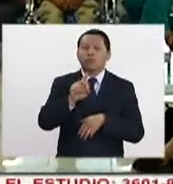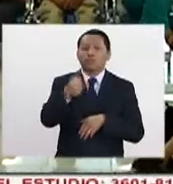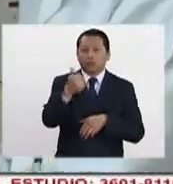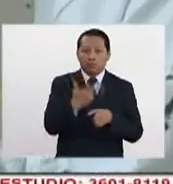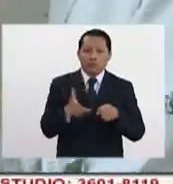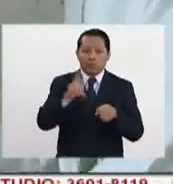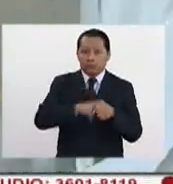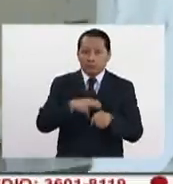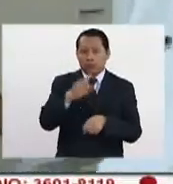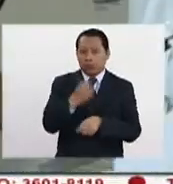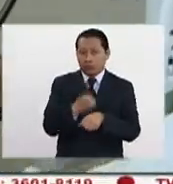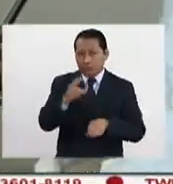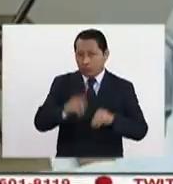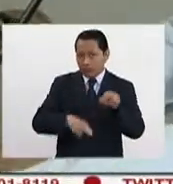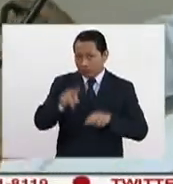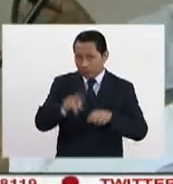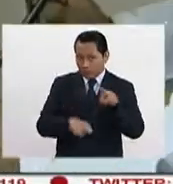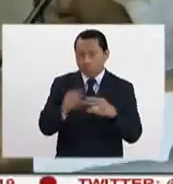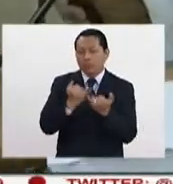tercer nivel,